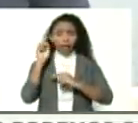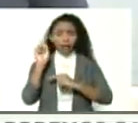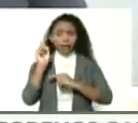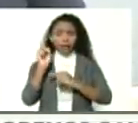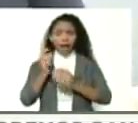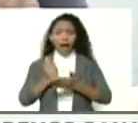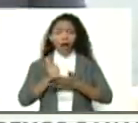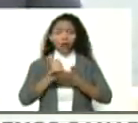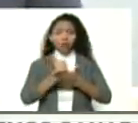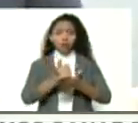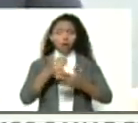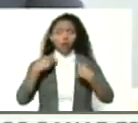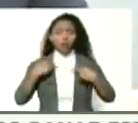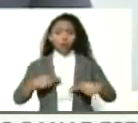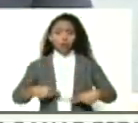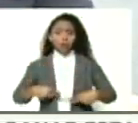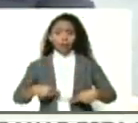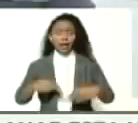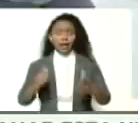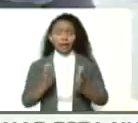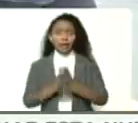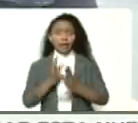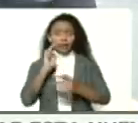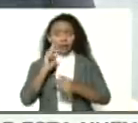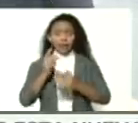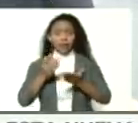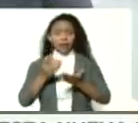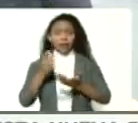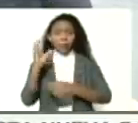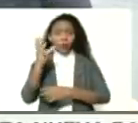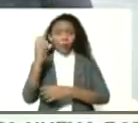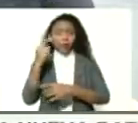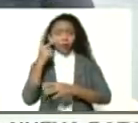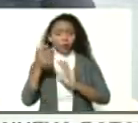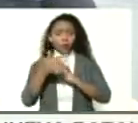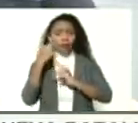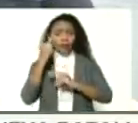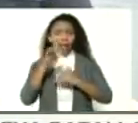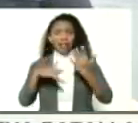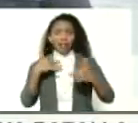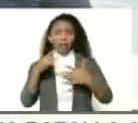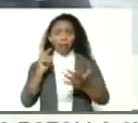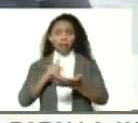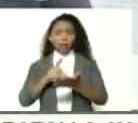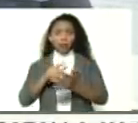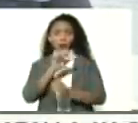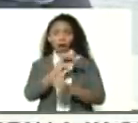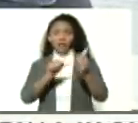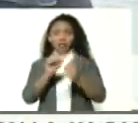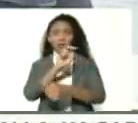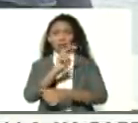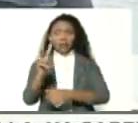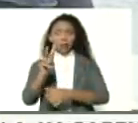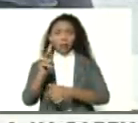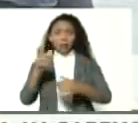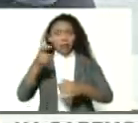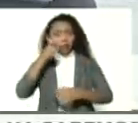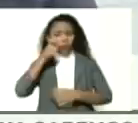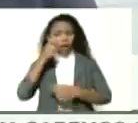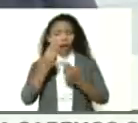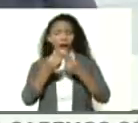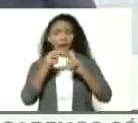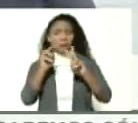ayuda humanitaria a San Vicente y las Granadinas. En esta actividad participó la vicepresidenta sectorial para la seguridad y la